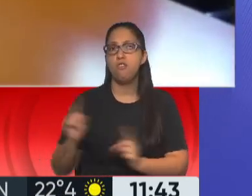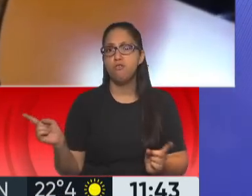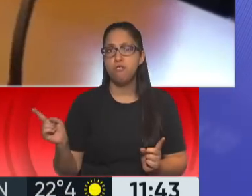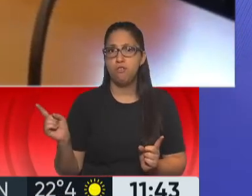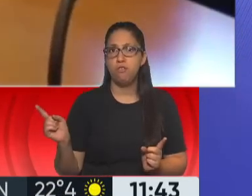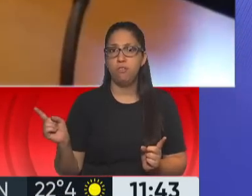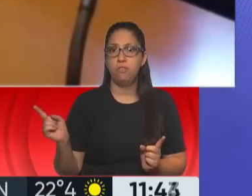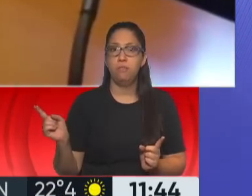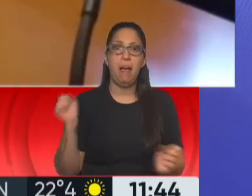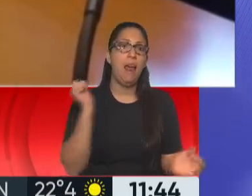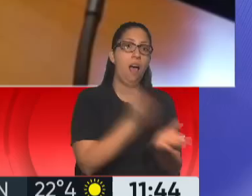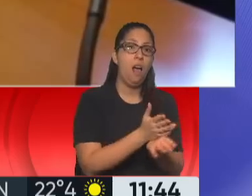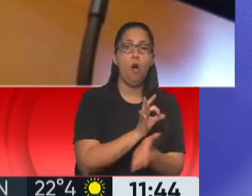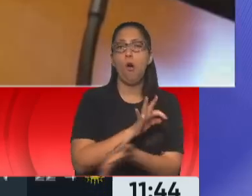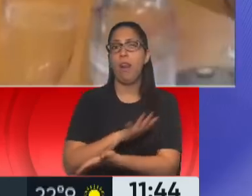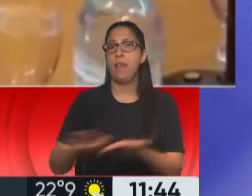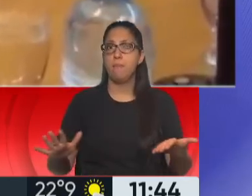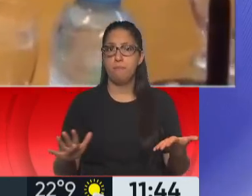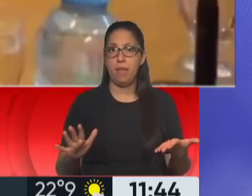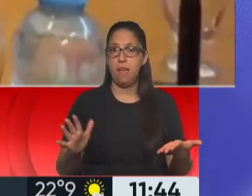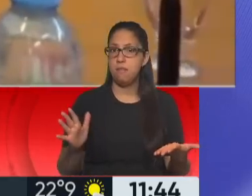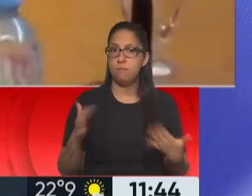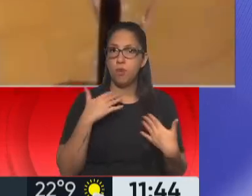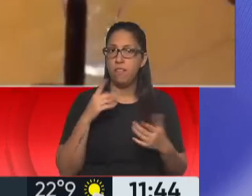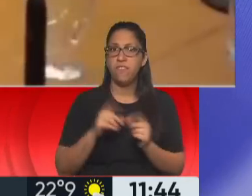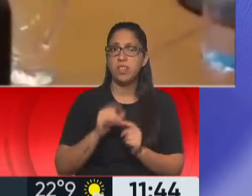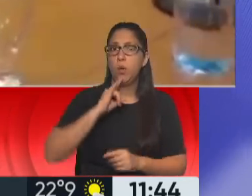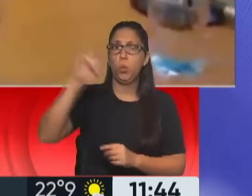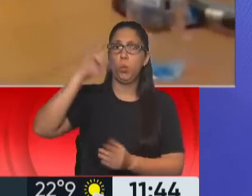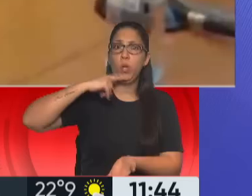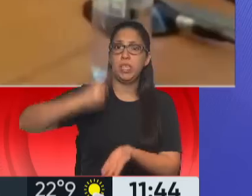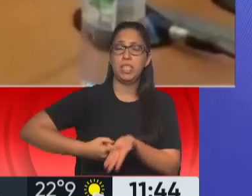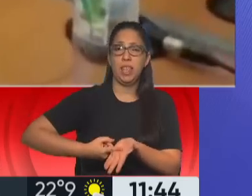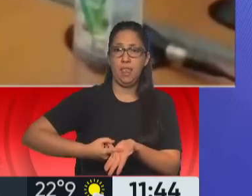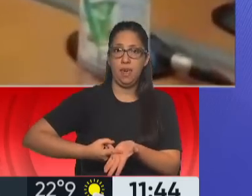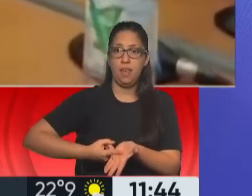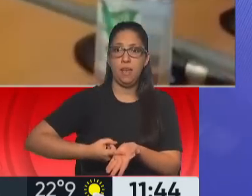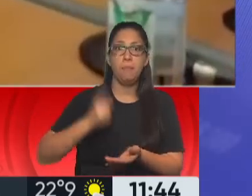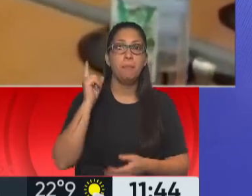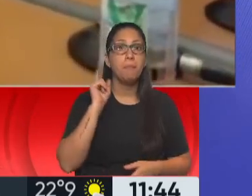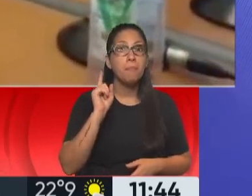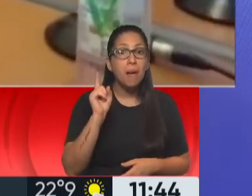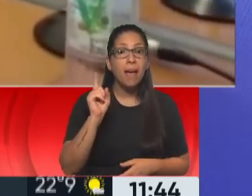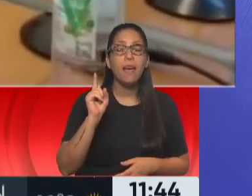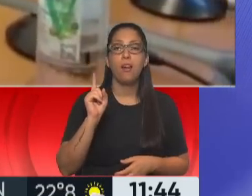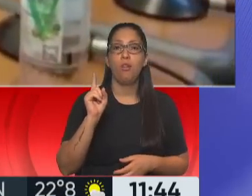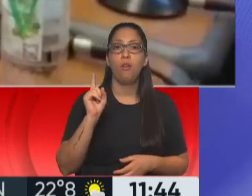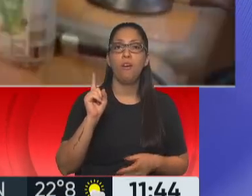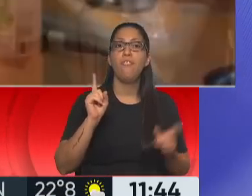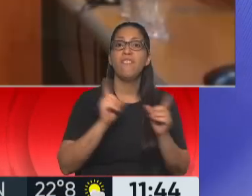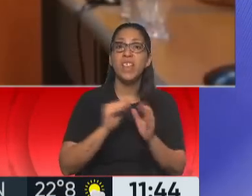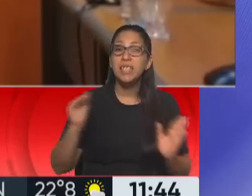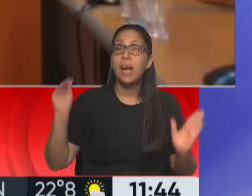sea para condenarla o para absolverla. En el caso de que la Corte así lo decida, no tiene, como decía antes Ale,